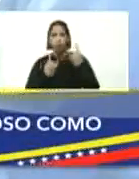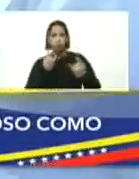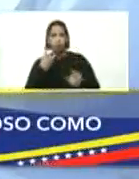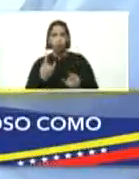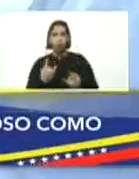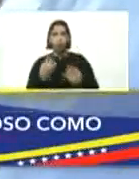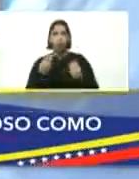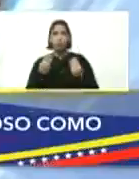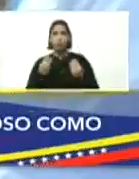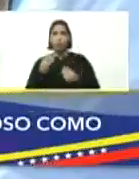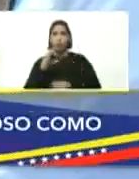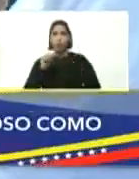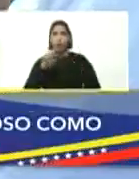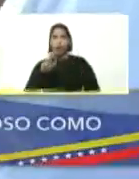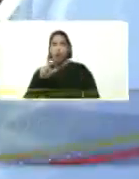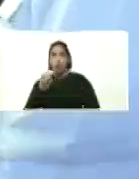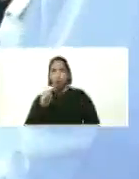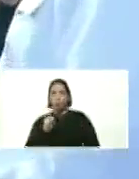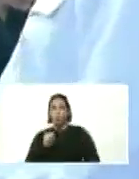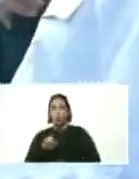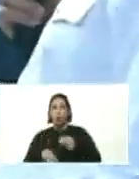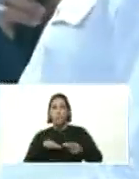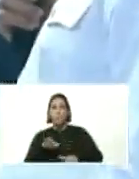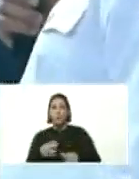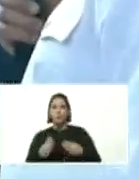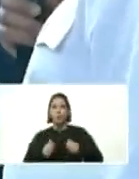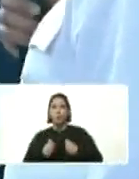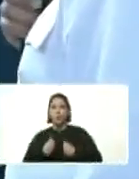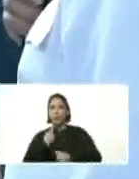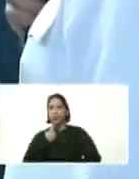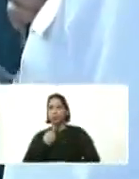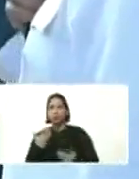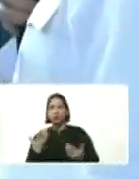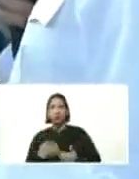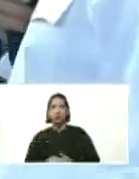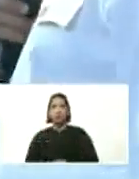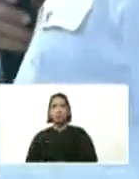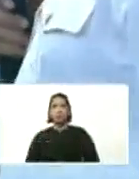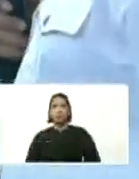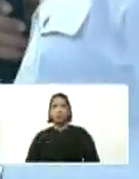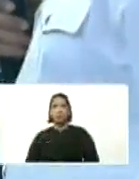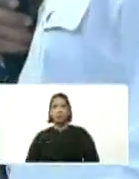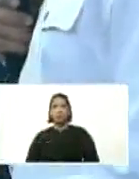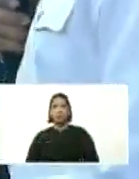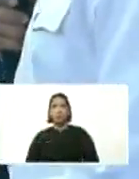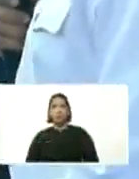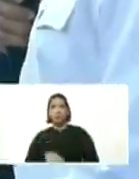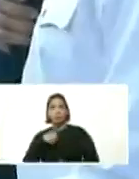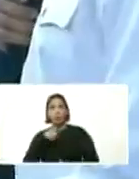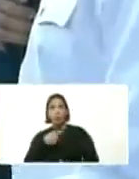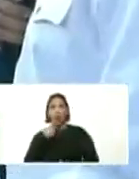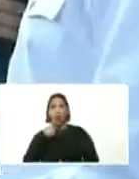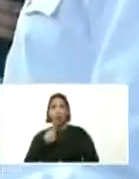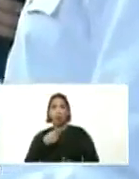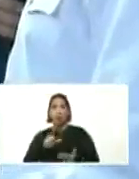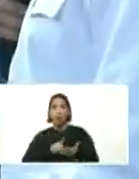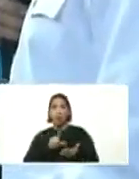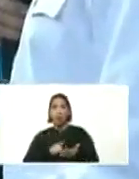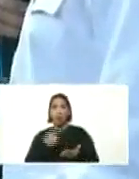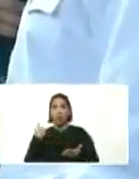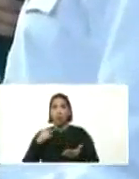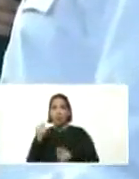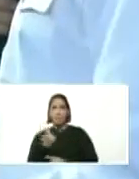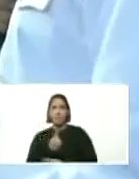Aponte. A paso vivo, ¿qué dice Raúl? Bueno, ese libro tiene una